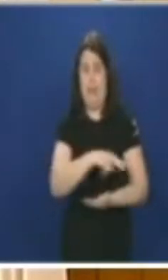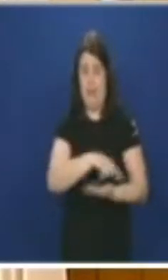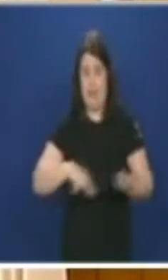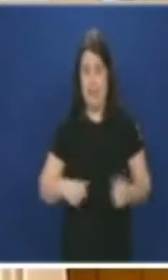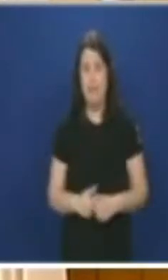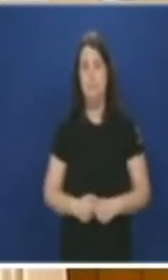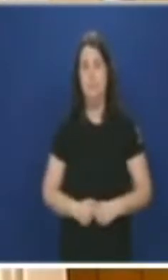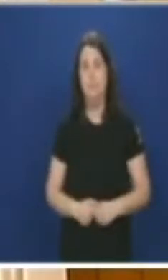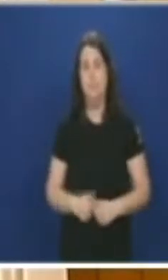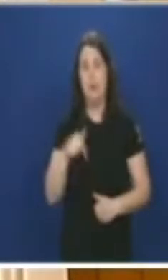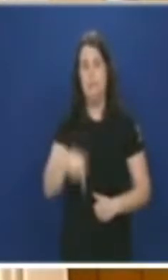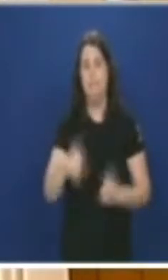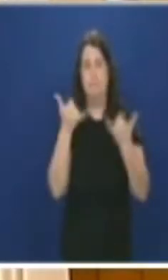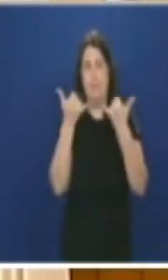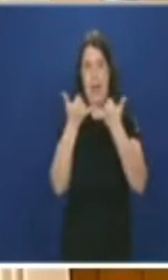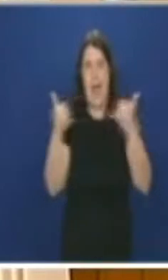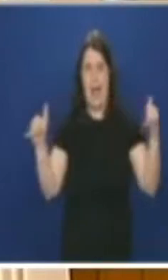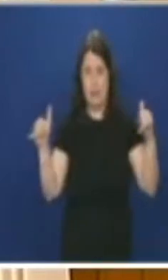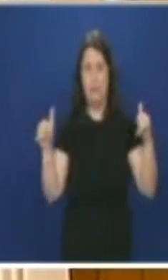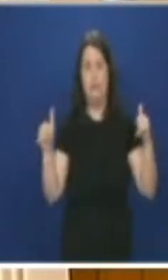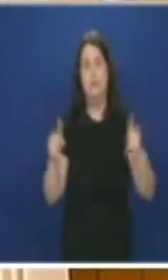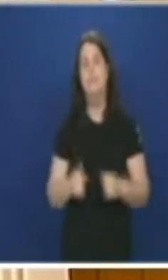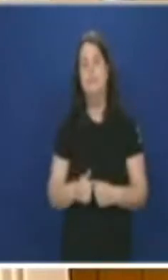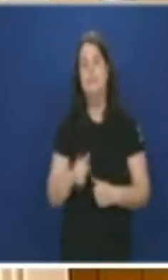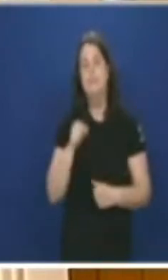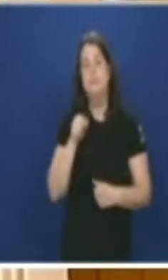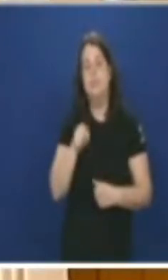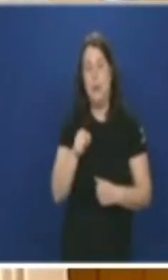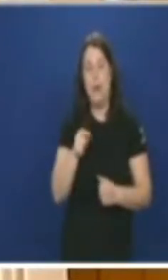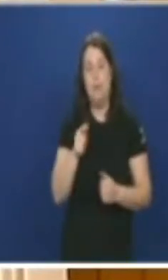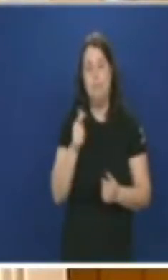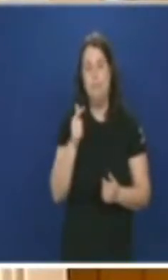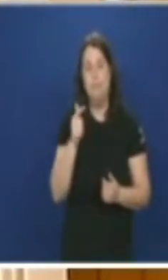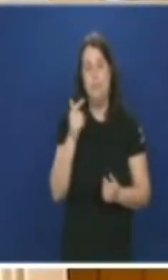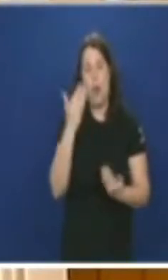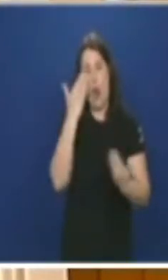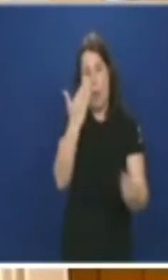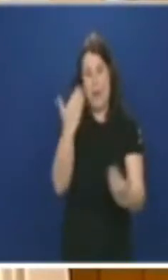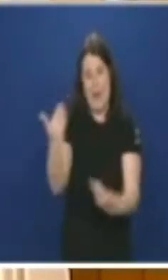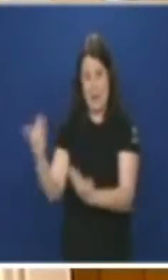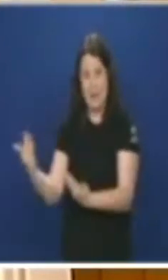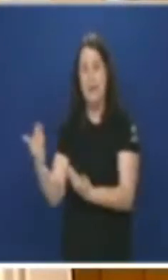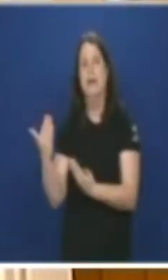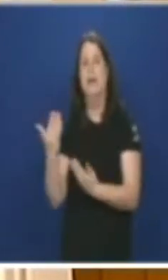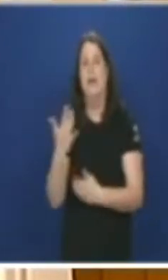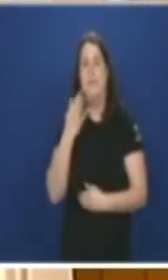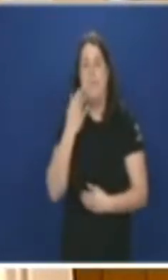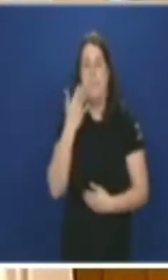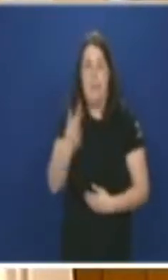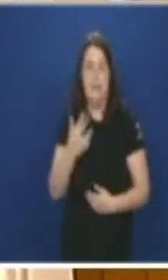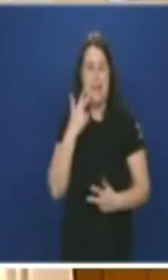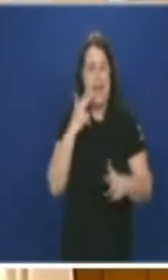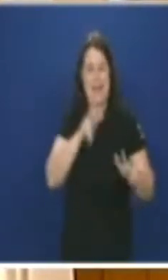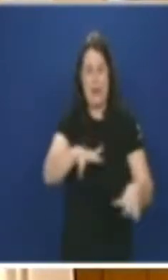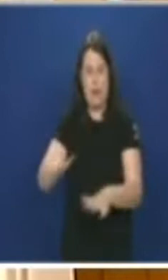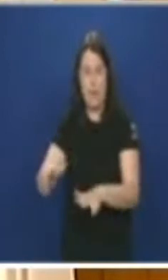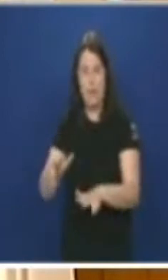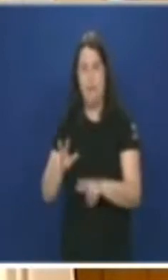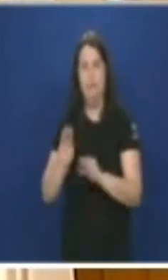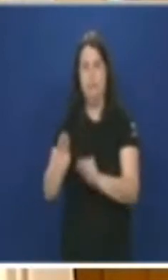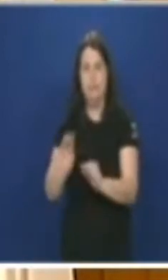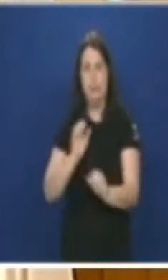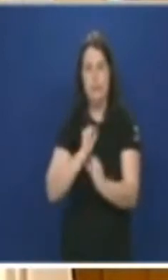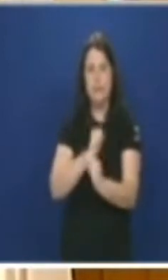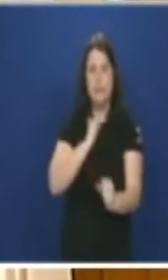estamos a celebrar un acto no que se homenaxea e se recoñece o traballo e